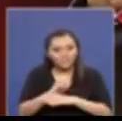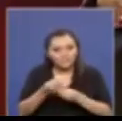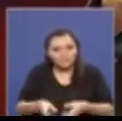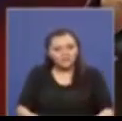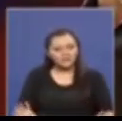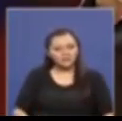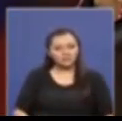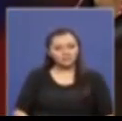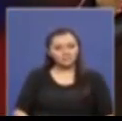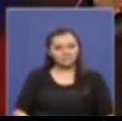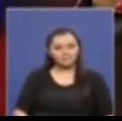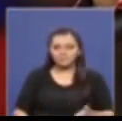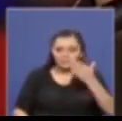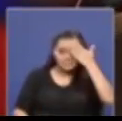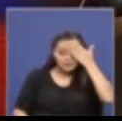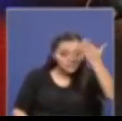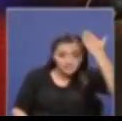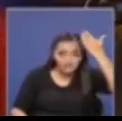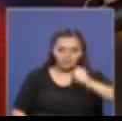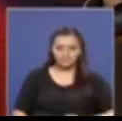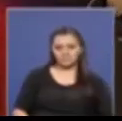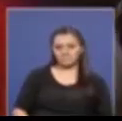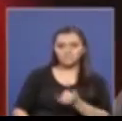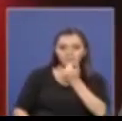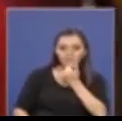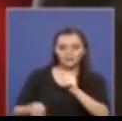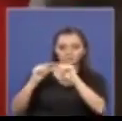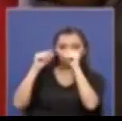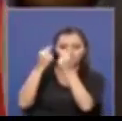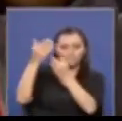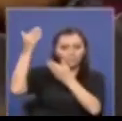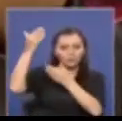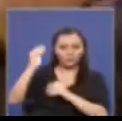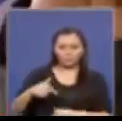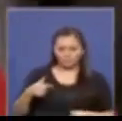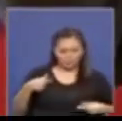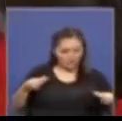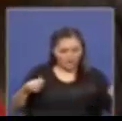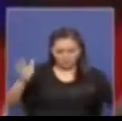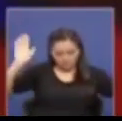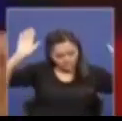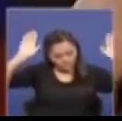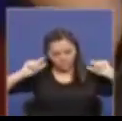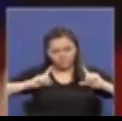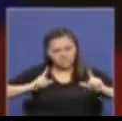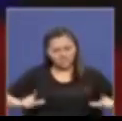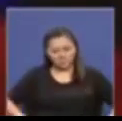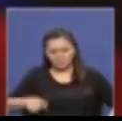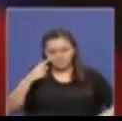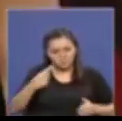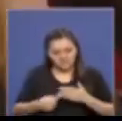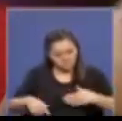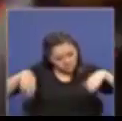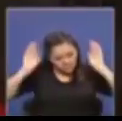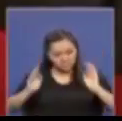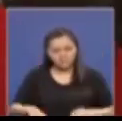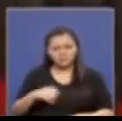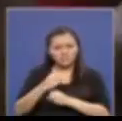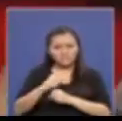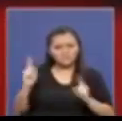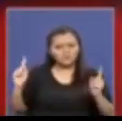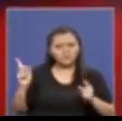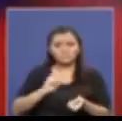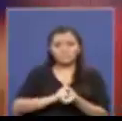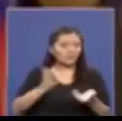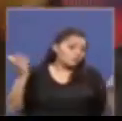España, Italia. Esa es la genialidad del neoliberalismo, ¿no? Nosotros no gastamos, no hay salud pública, la gente no tiene dónde trabajar y